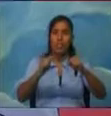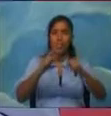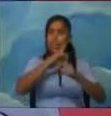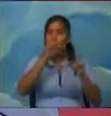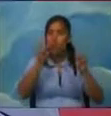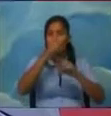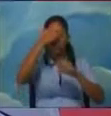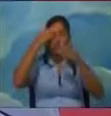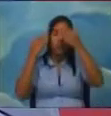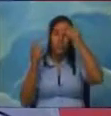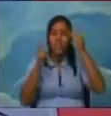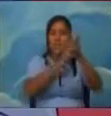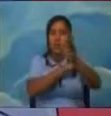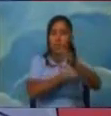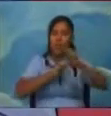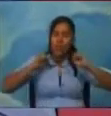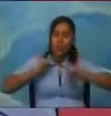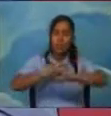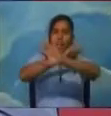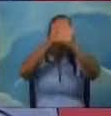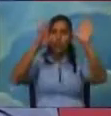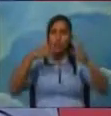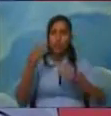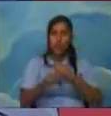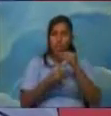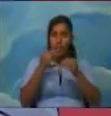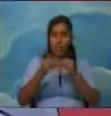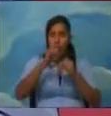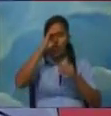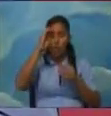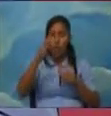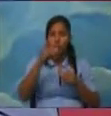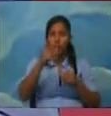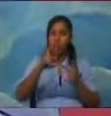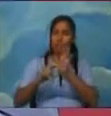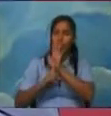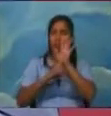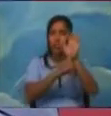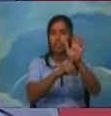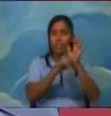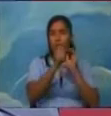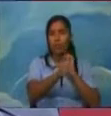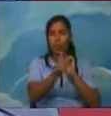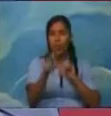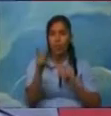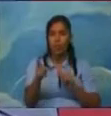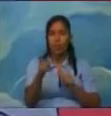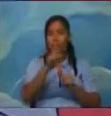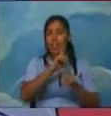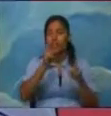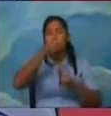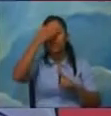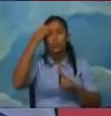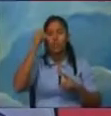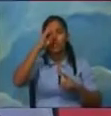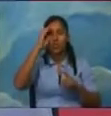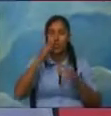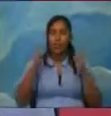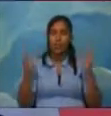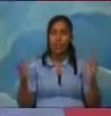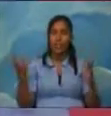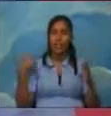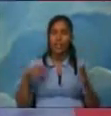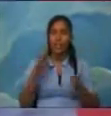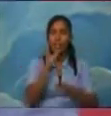olvidasen de ese poder maravilloso que Dios había demostrado a ellos. Para que no se olvidasen de ese Dios tan grande que tenía